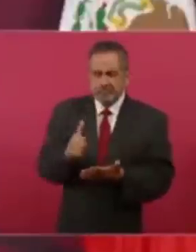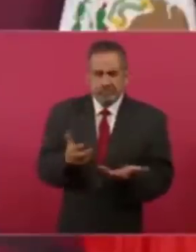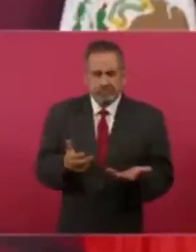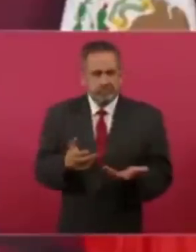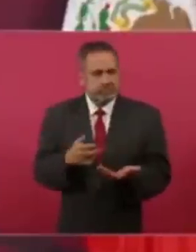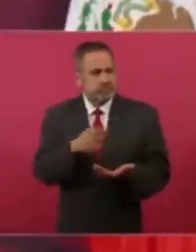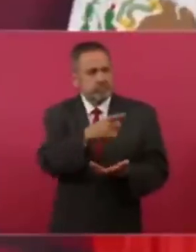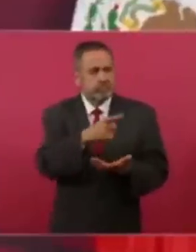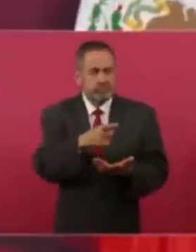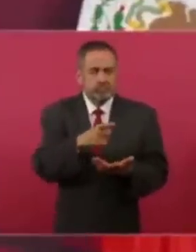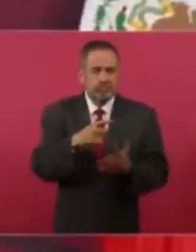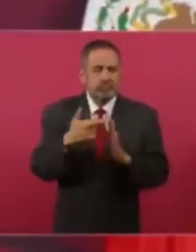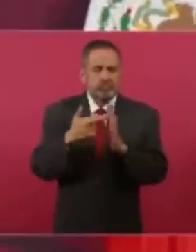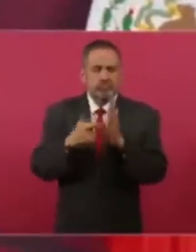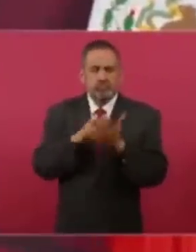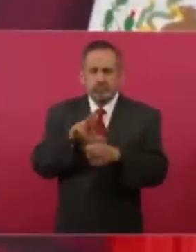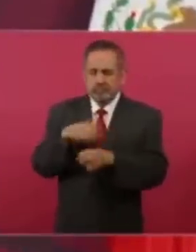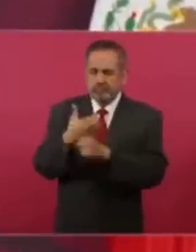republicana.